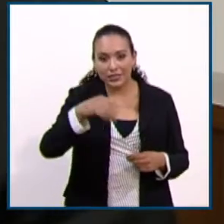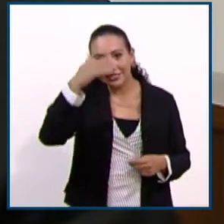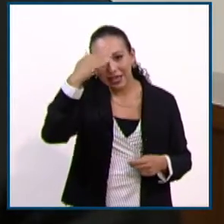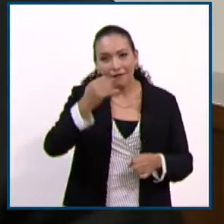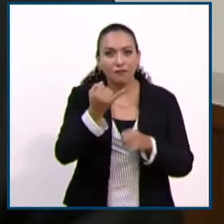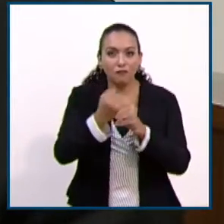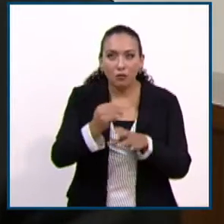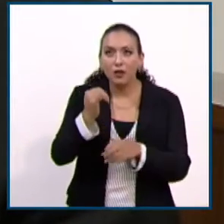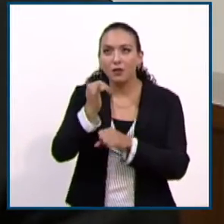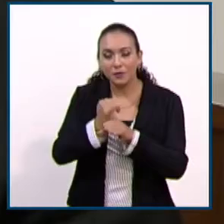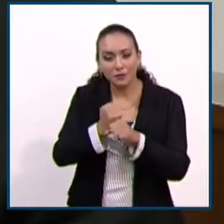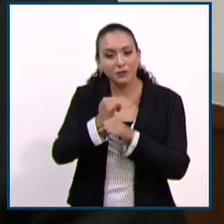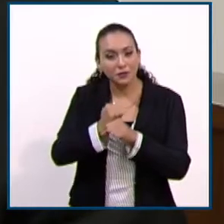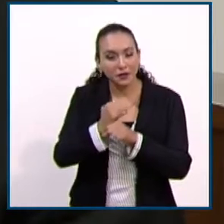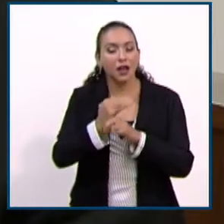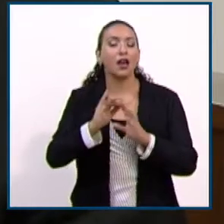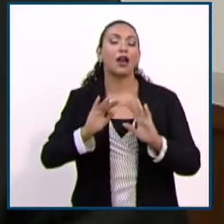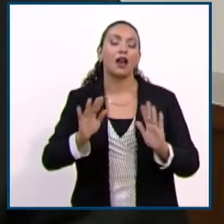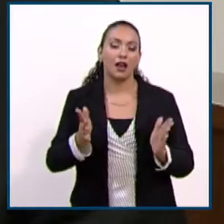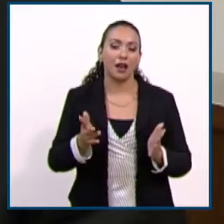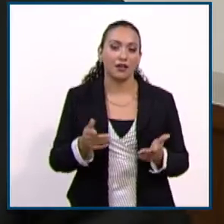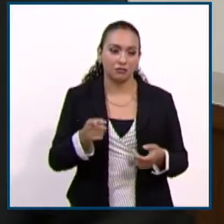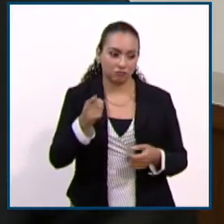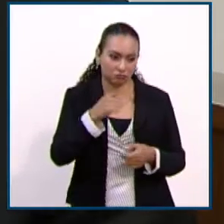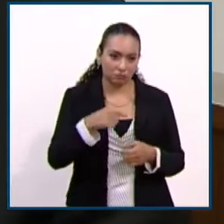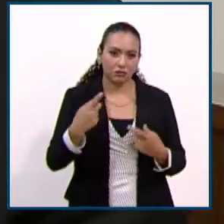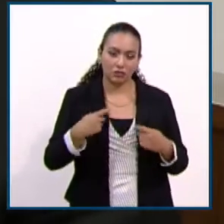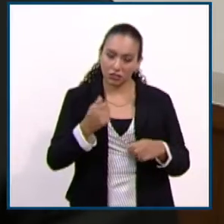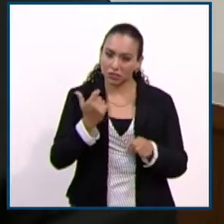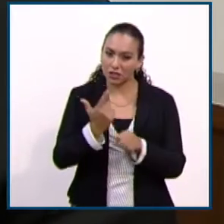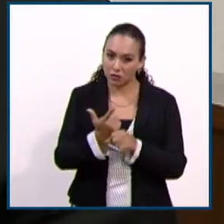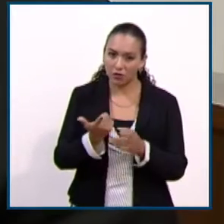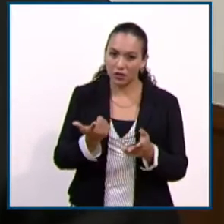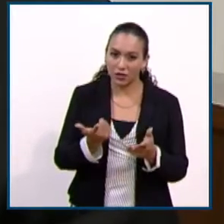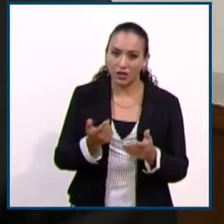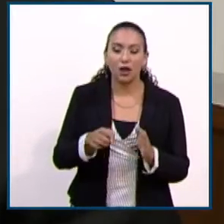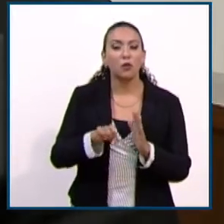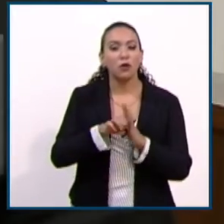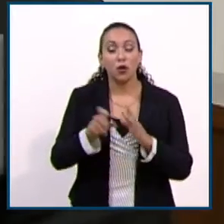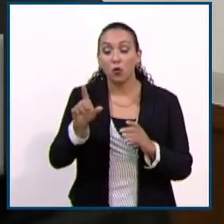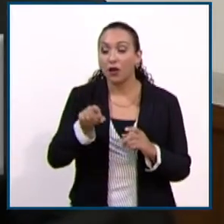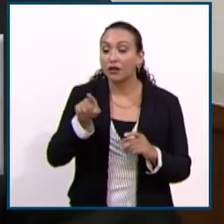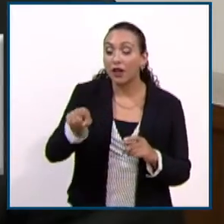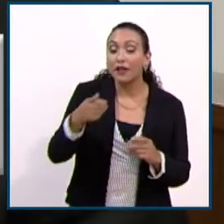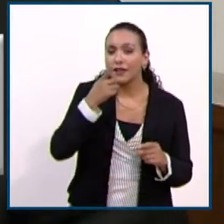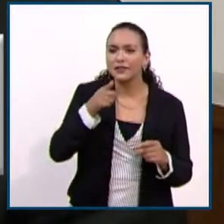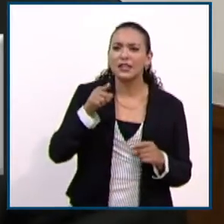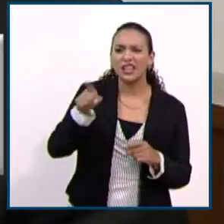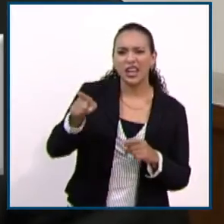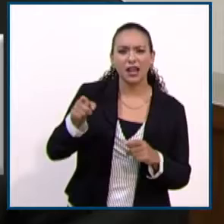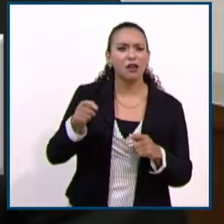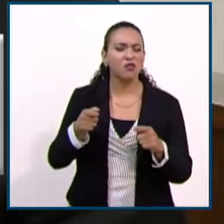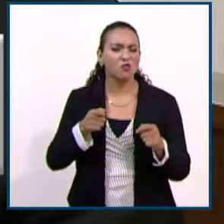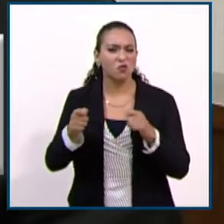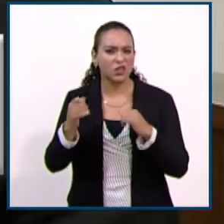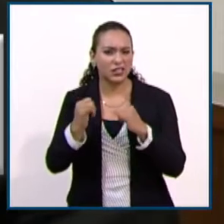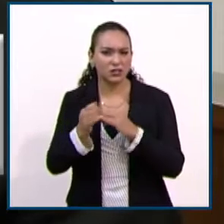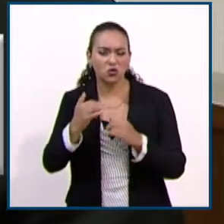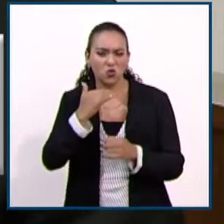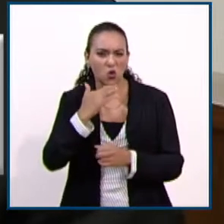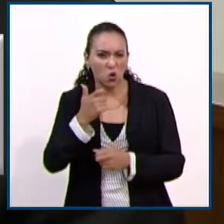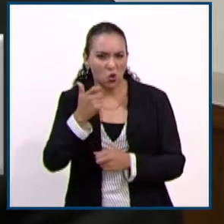constantemente, ¿sí? Que es un poder corrupto y es un poder corrupto y eso pues finalmente van